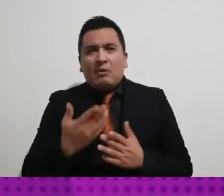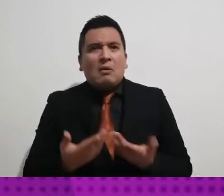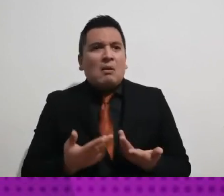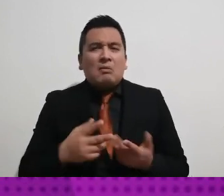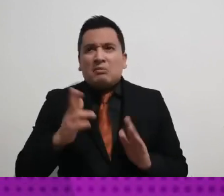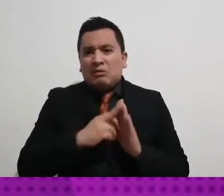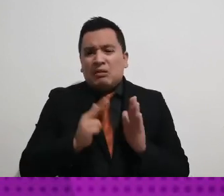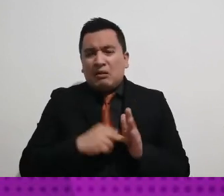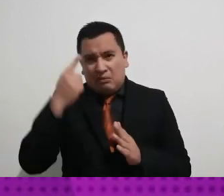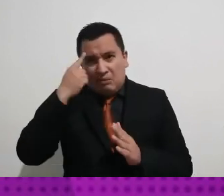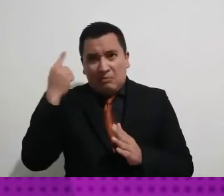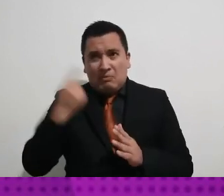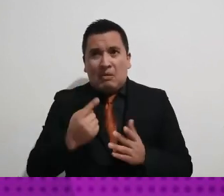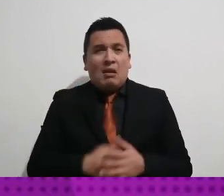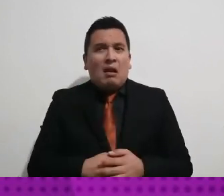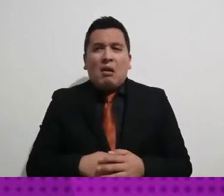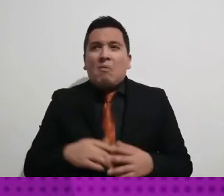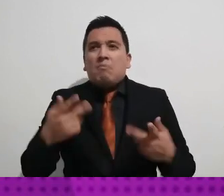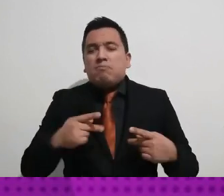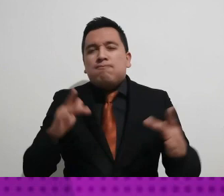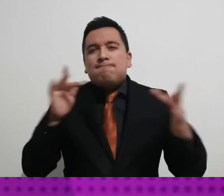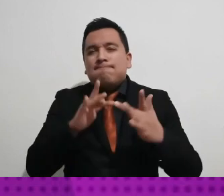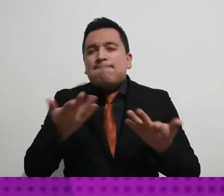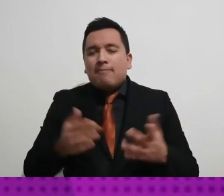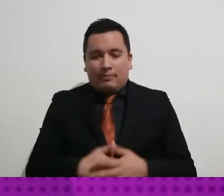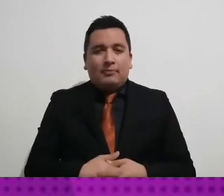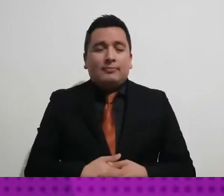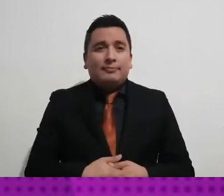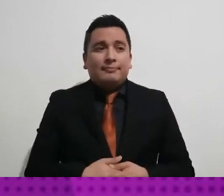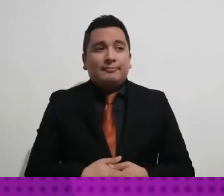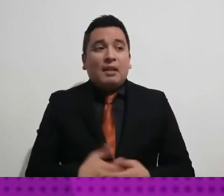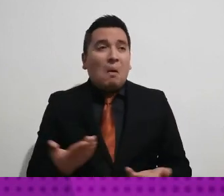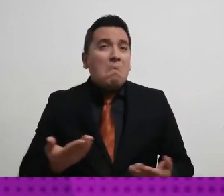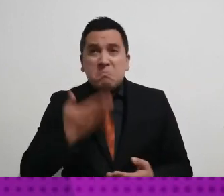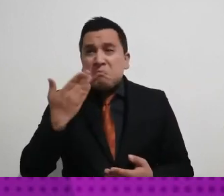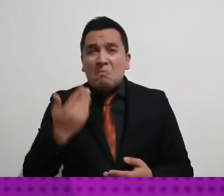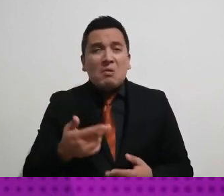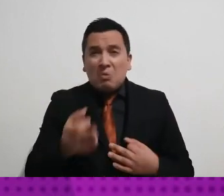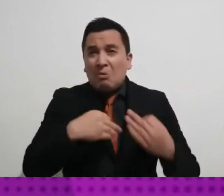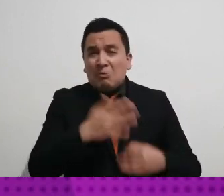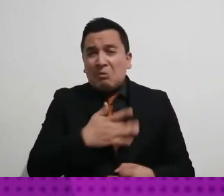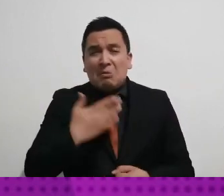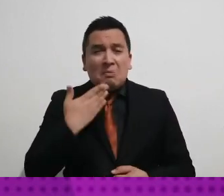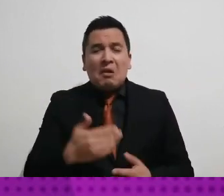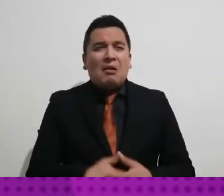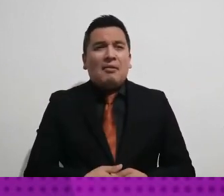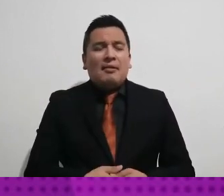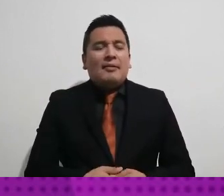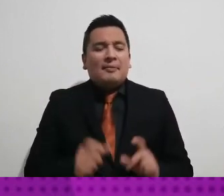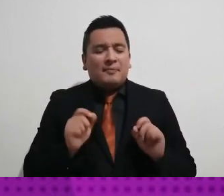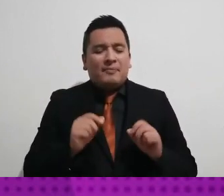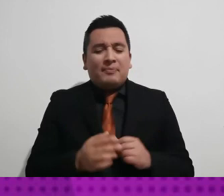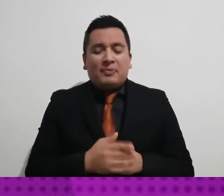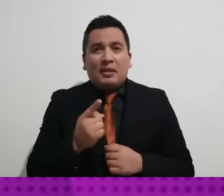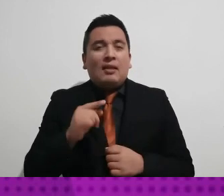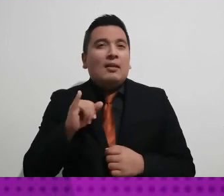esta nueva modalidad que se tiene para poder establecer un contacto directo con la ciudadanía? Pues en general quedaron muy satisfechos